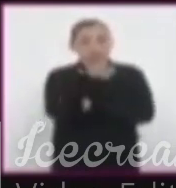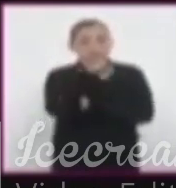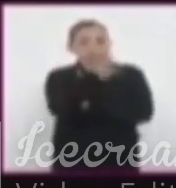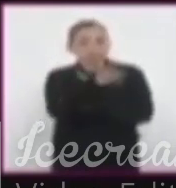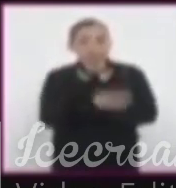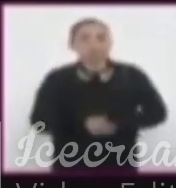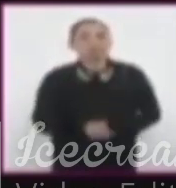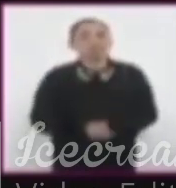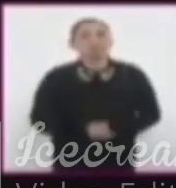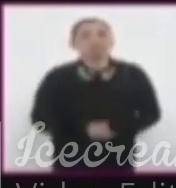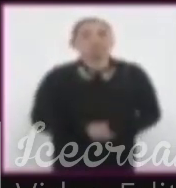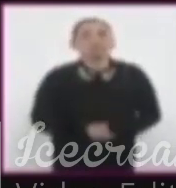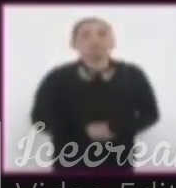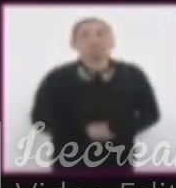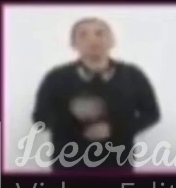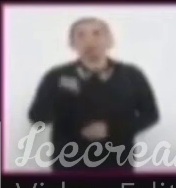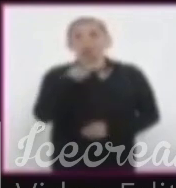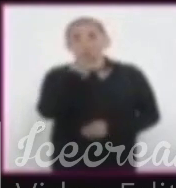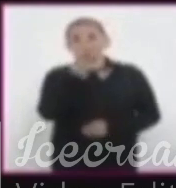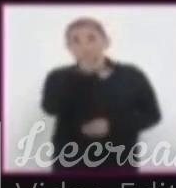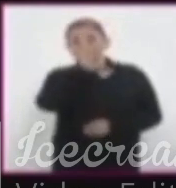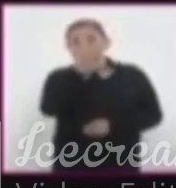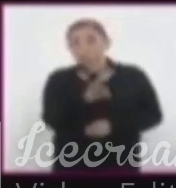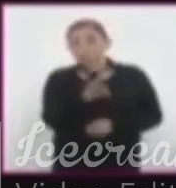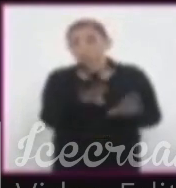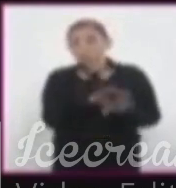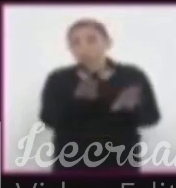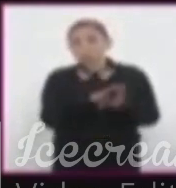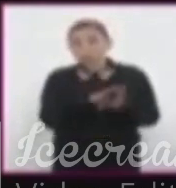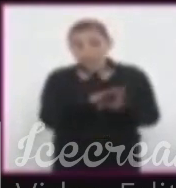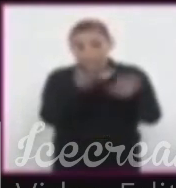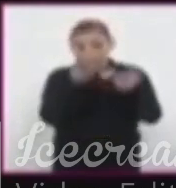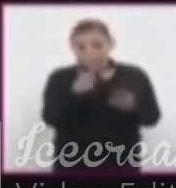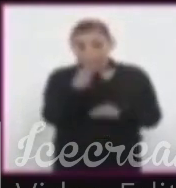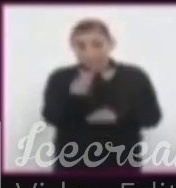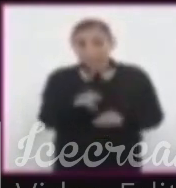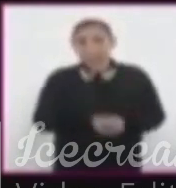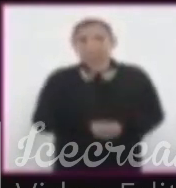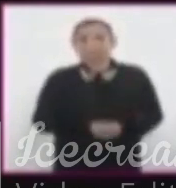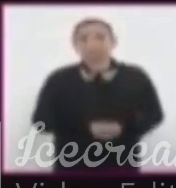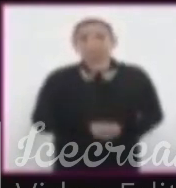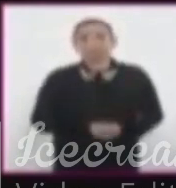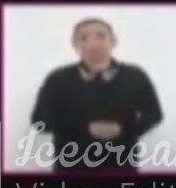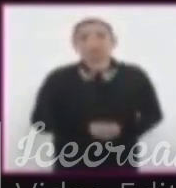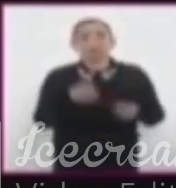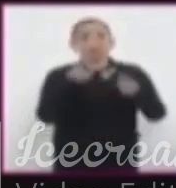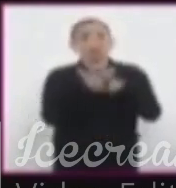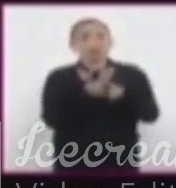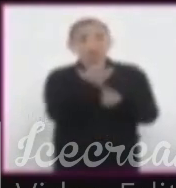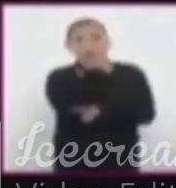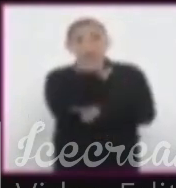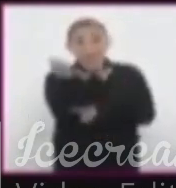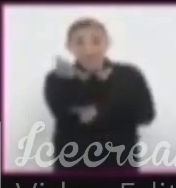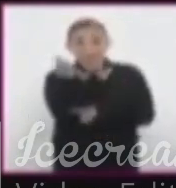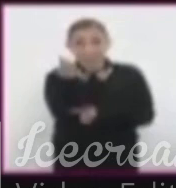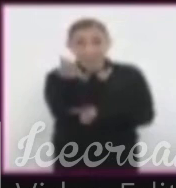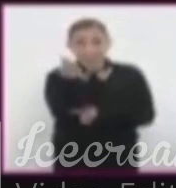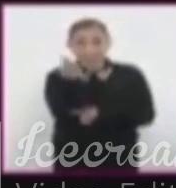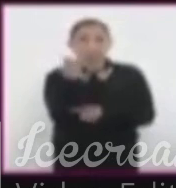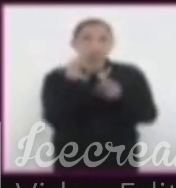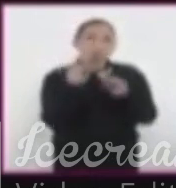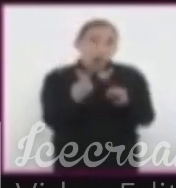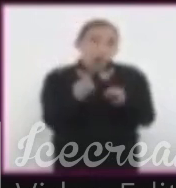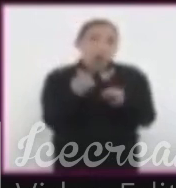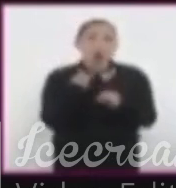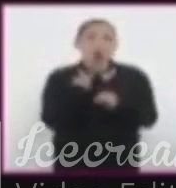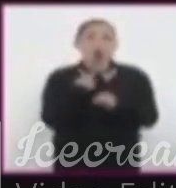para esto, para expresarlo como porcentaje, literalmente tenemos que multiplicarlo por 100. O lo que es lo mismo,